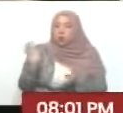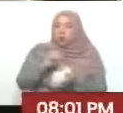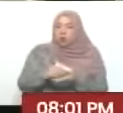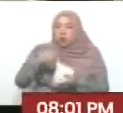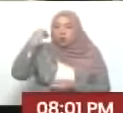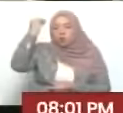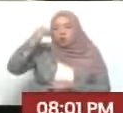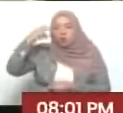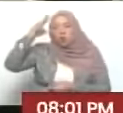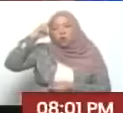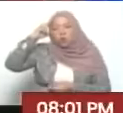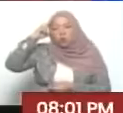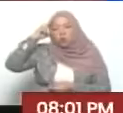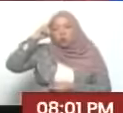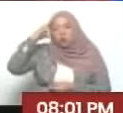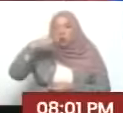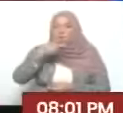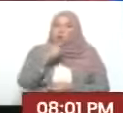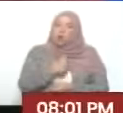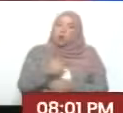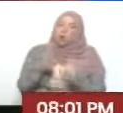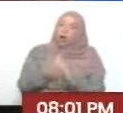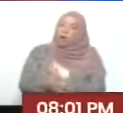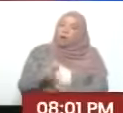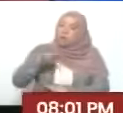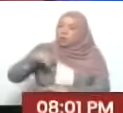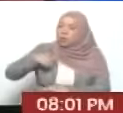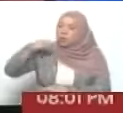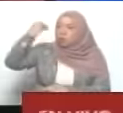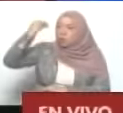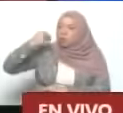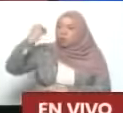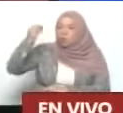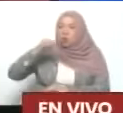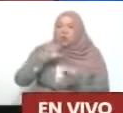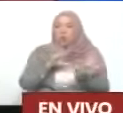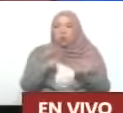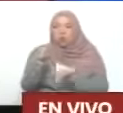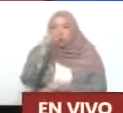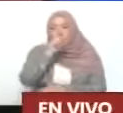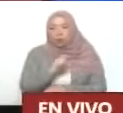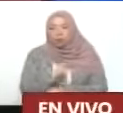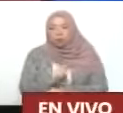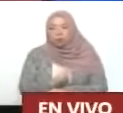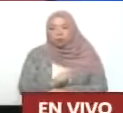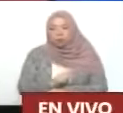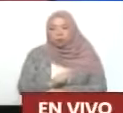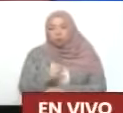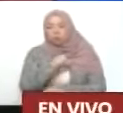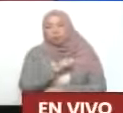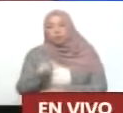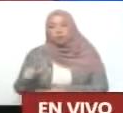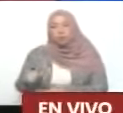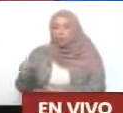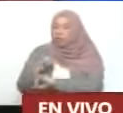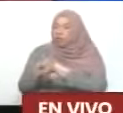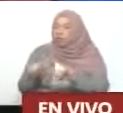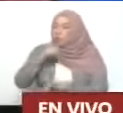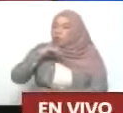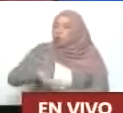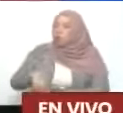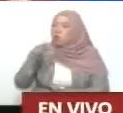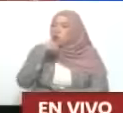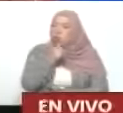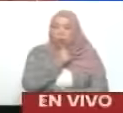mentes y decir no hay alternativa, como nos dijeron en los 90. Pensamiento único, fin de la historia, no hay